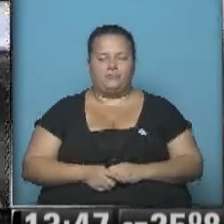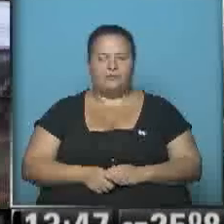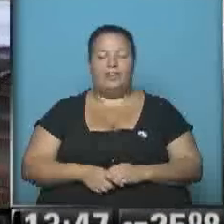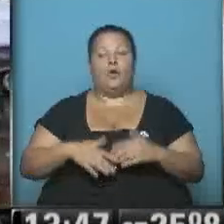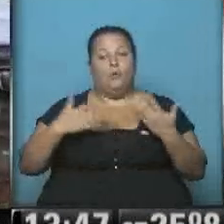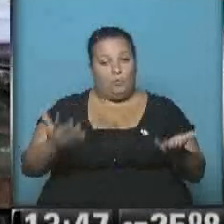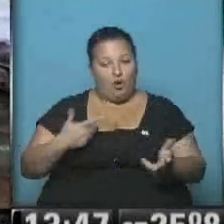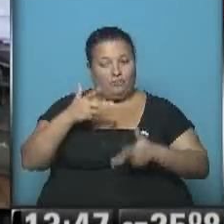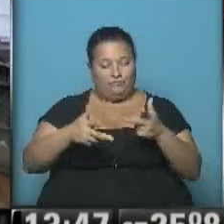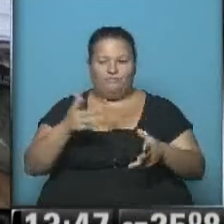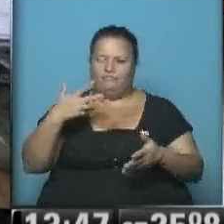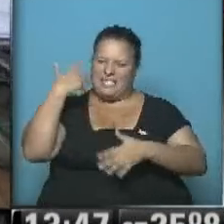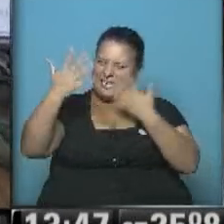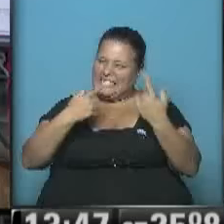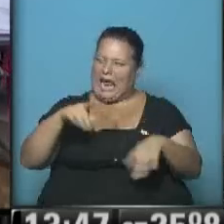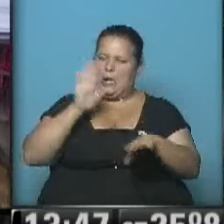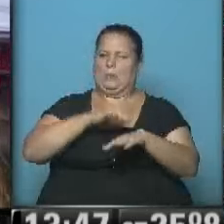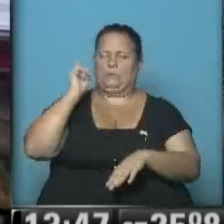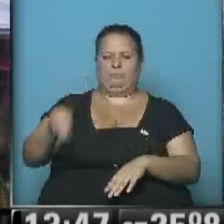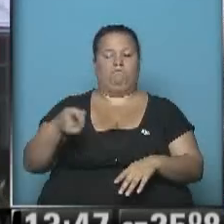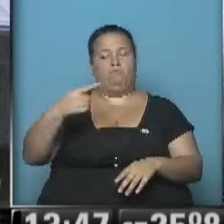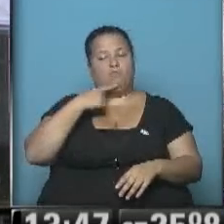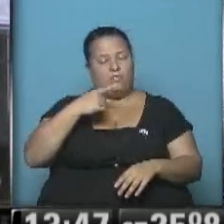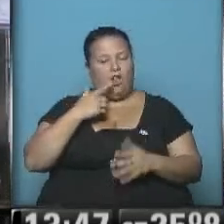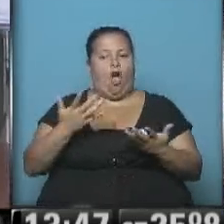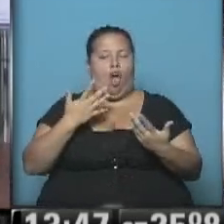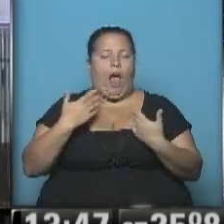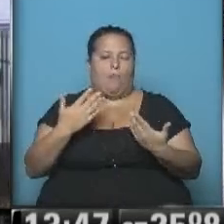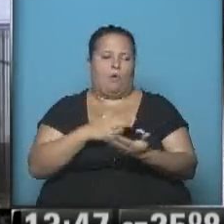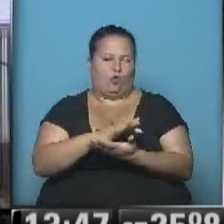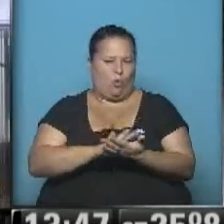Por eso lo decíamos, ¿no? Confusa la acusación contra este joven. Esperemos que se